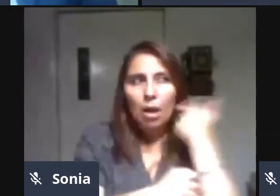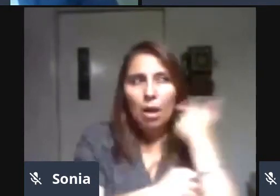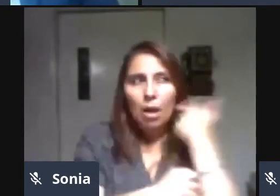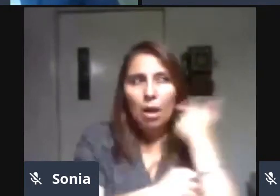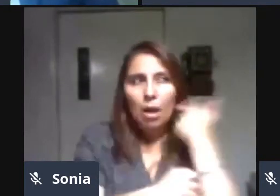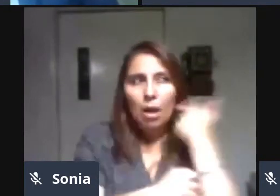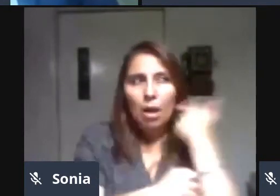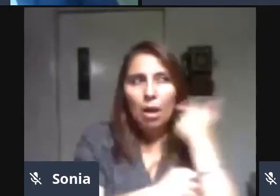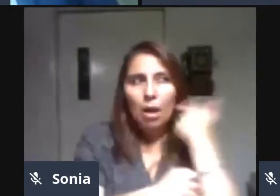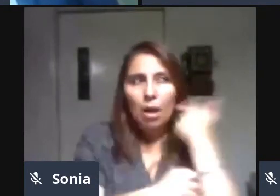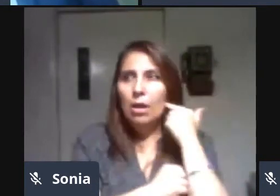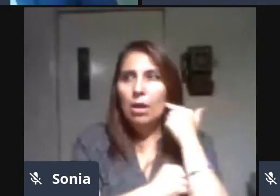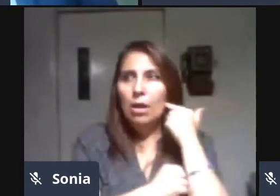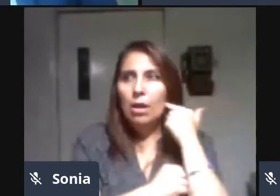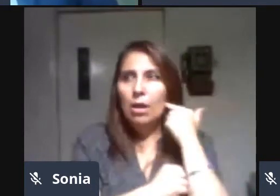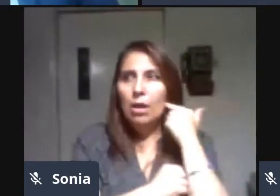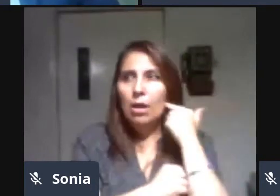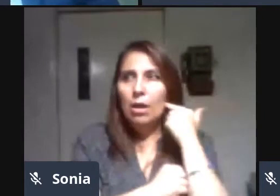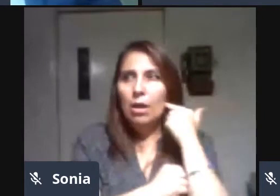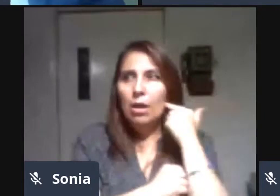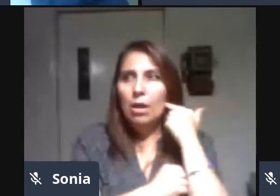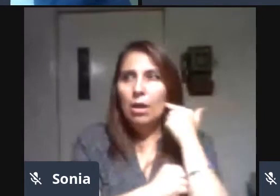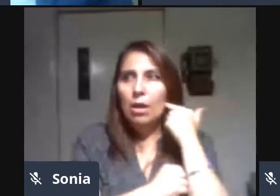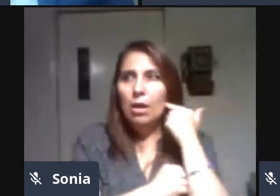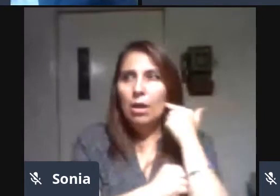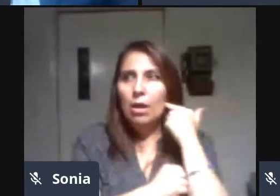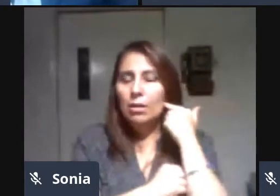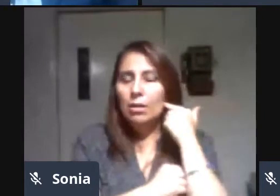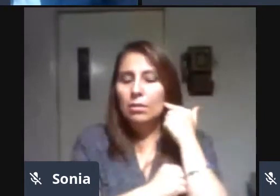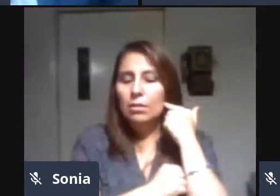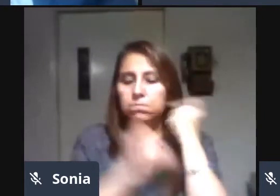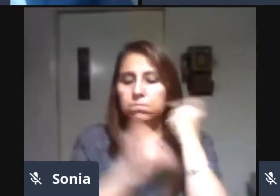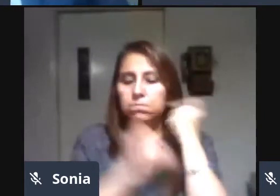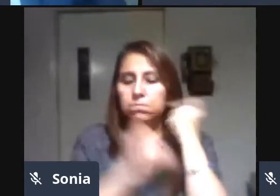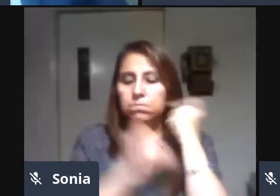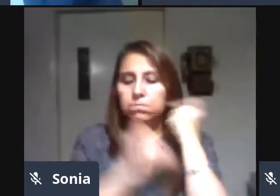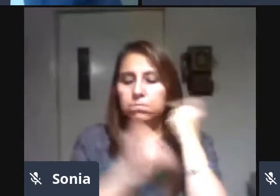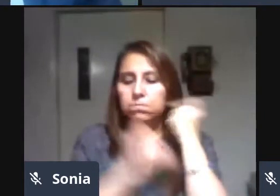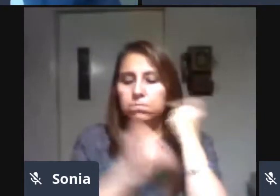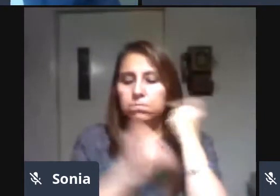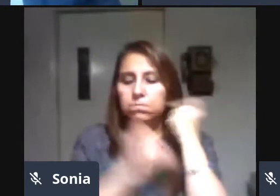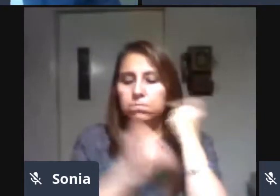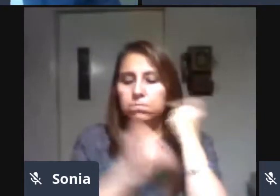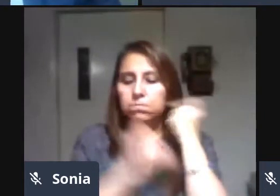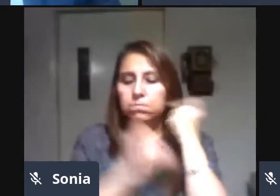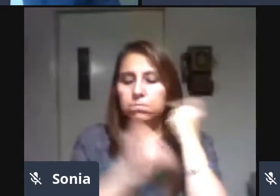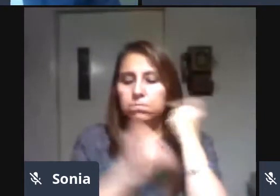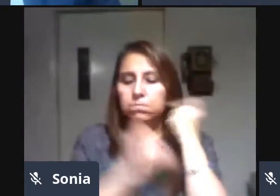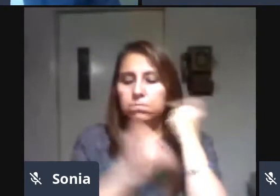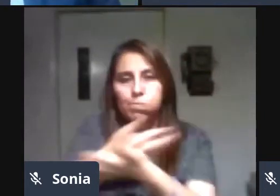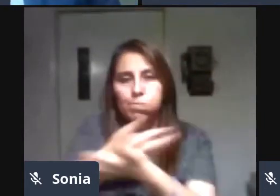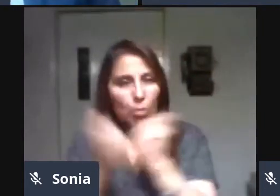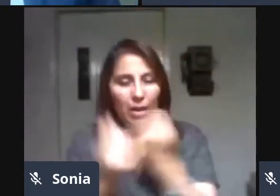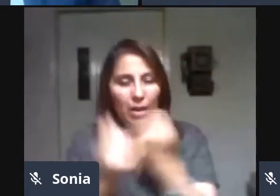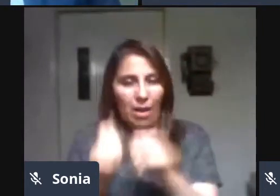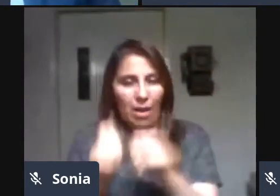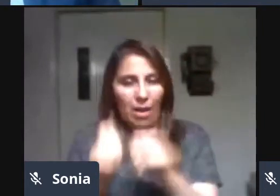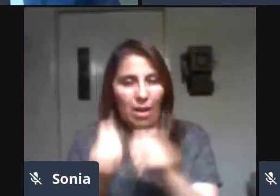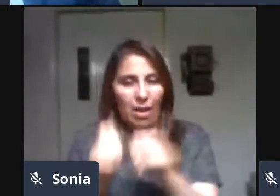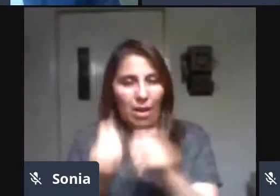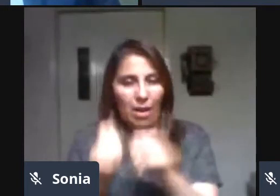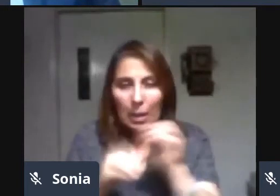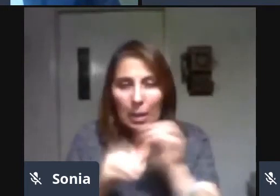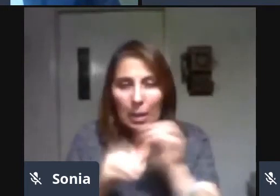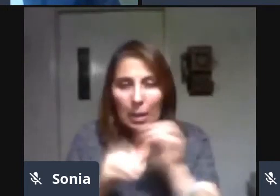condensa y lo modifica y lo re elabora artísticamente mediante la creación estética verbal